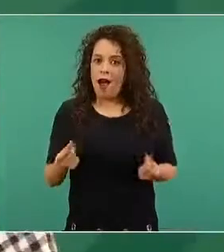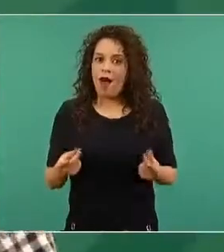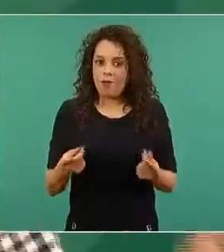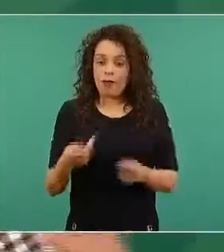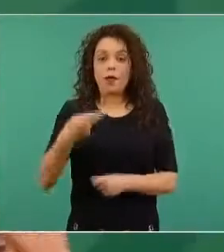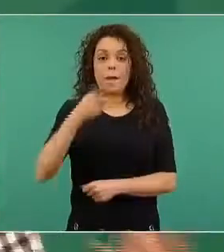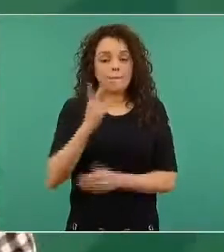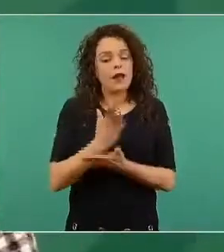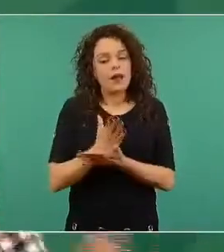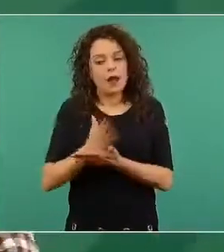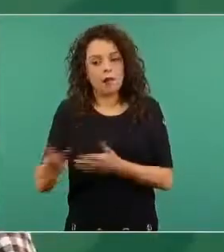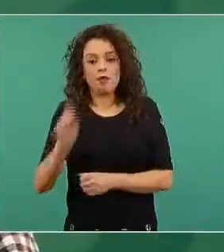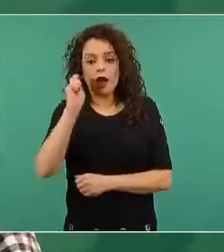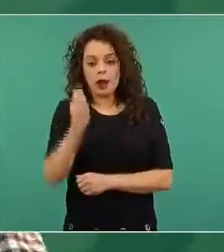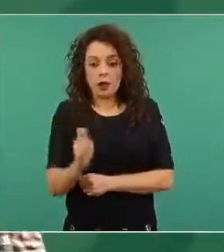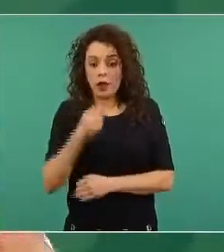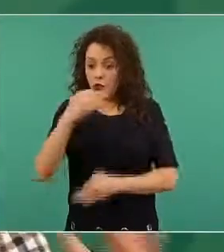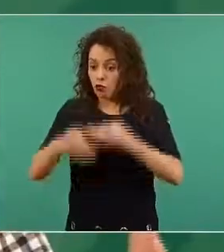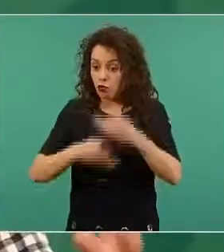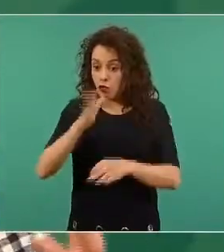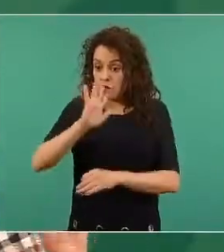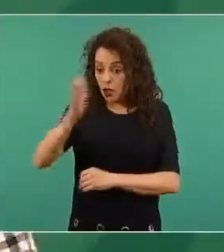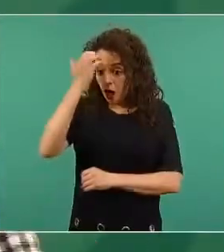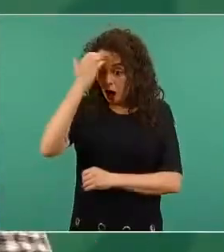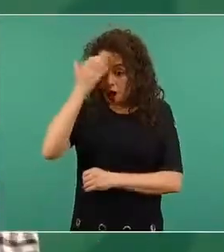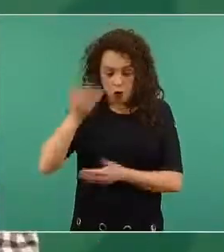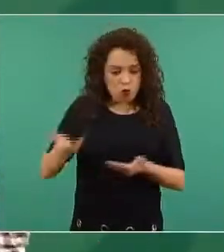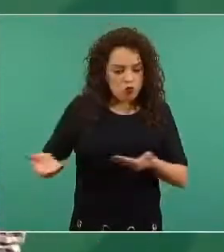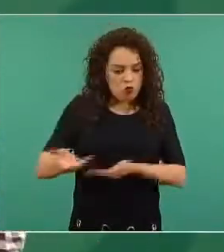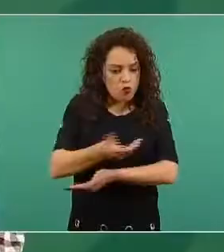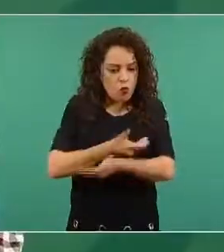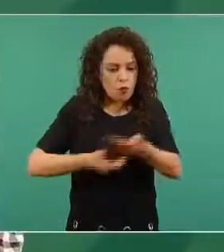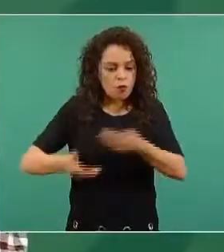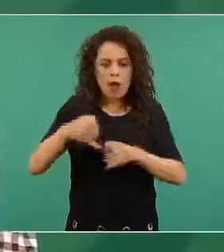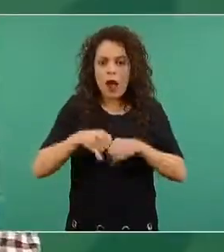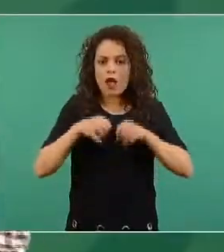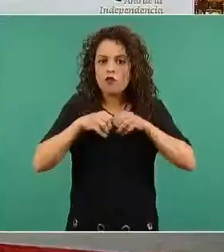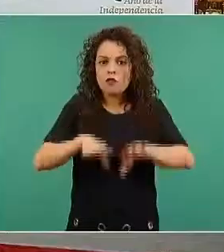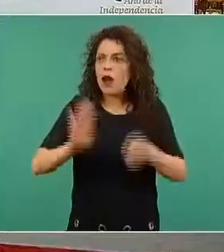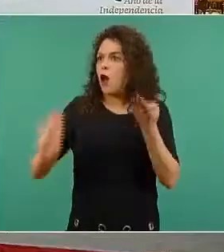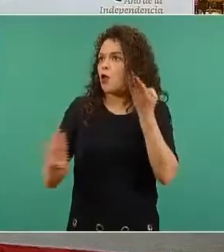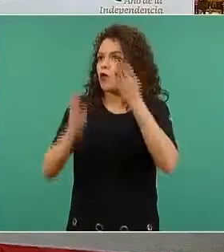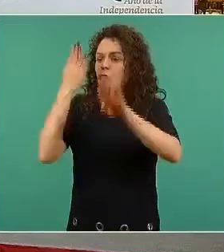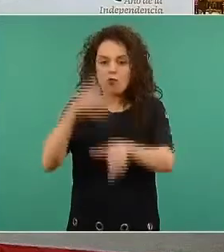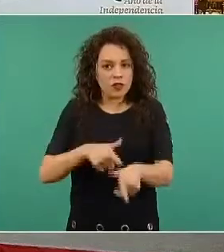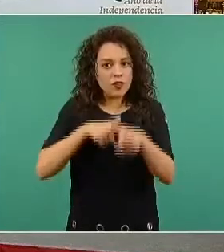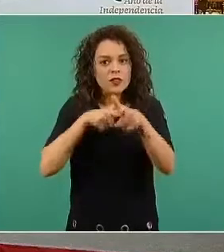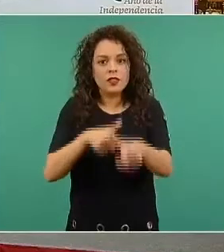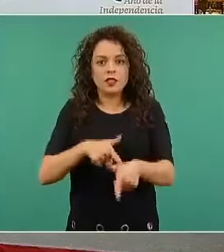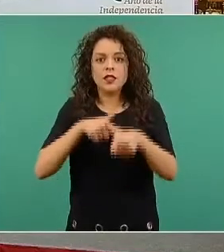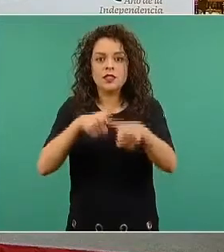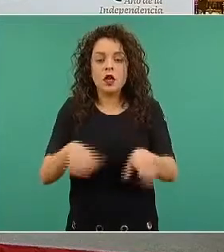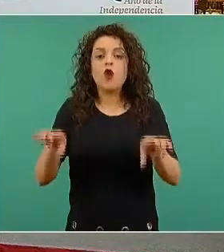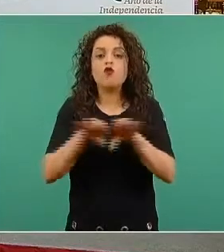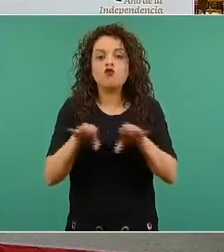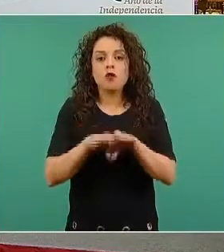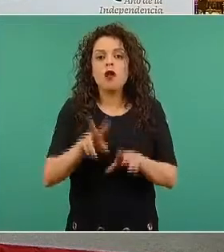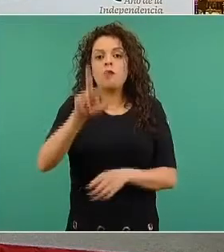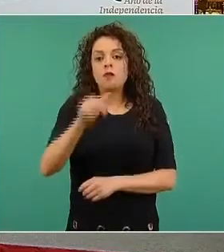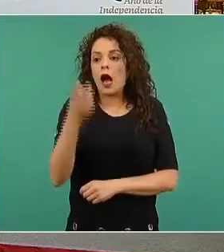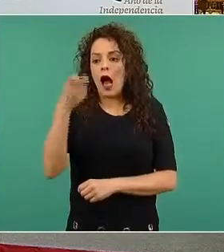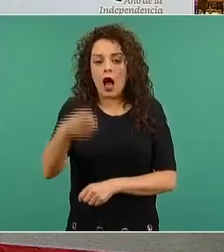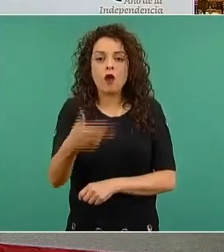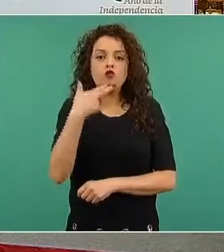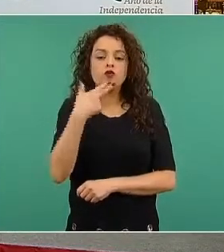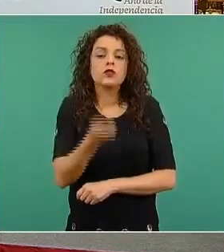para compartir el conocimiento en el mundo y que se pueda seguir informando sobre cuál es el desempeño de estas vacunas.